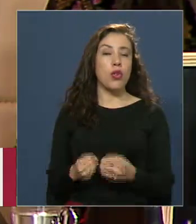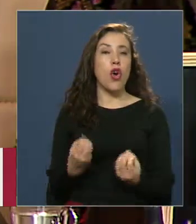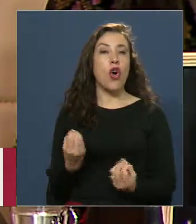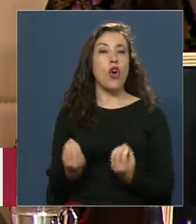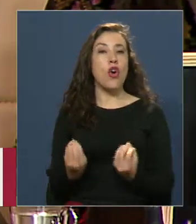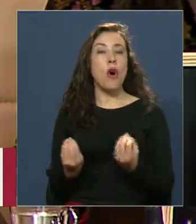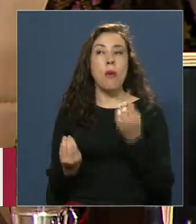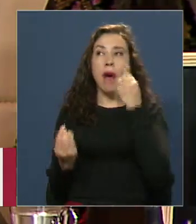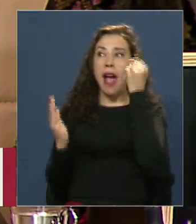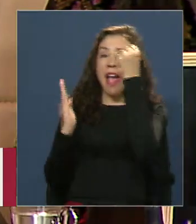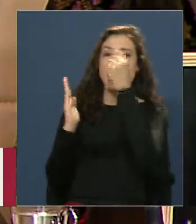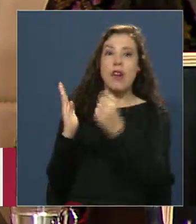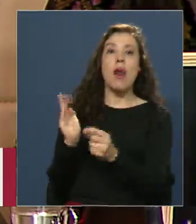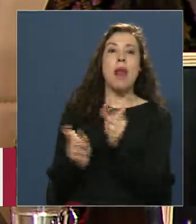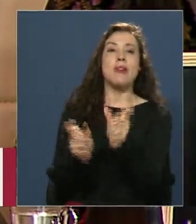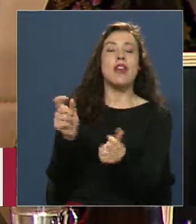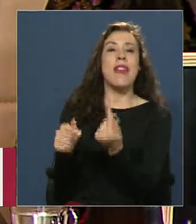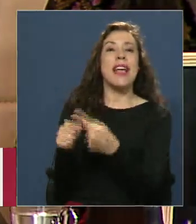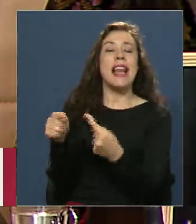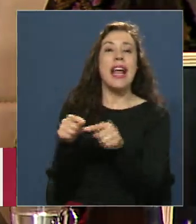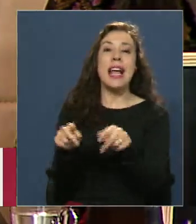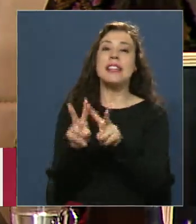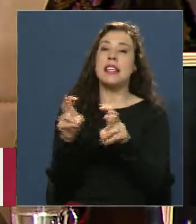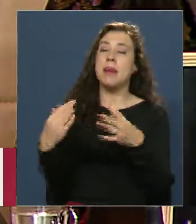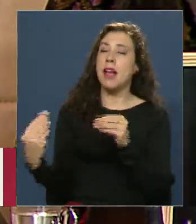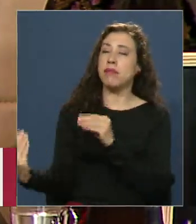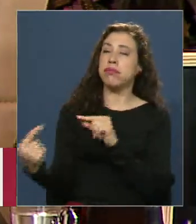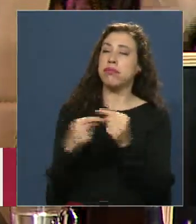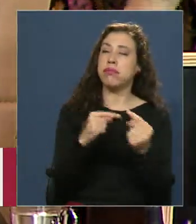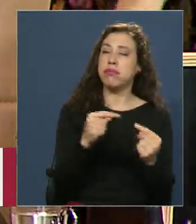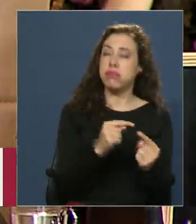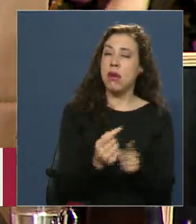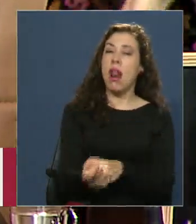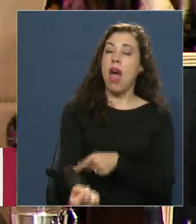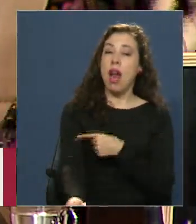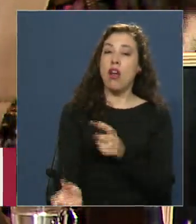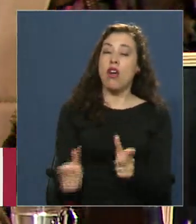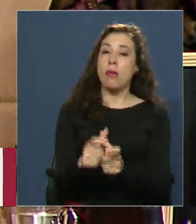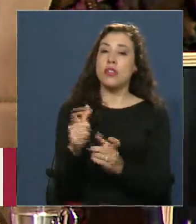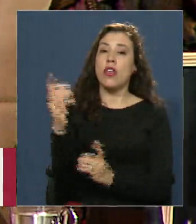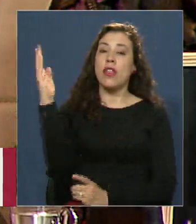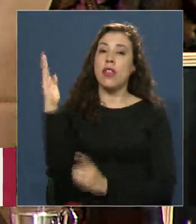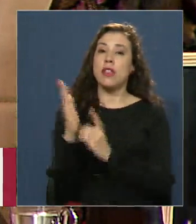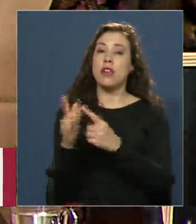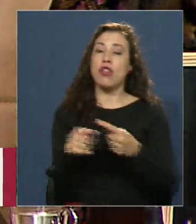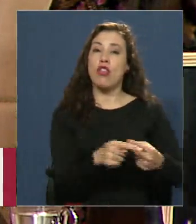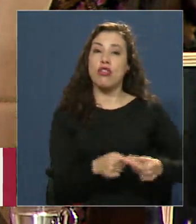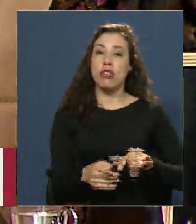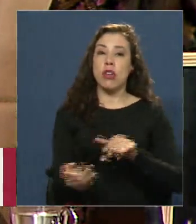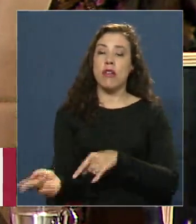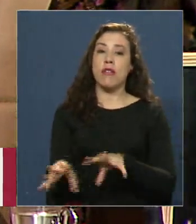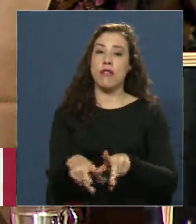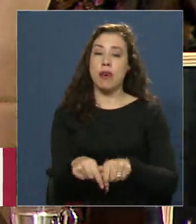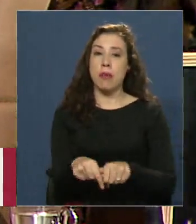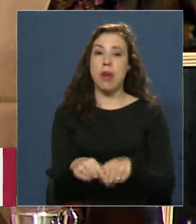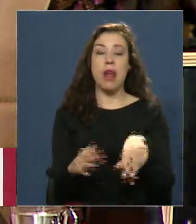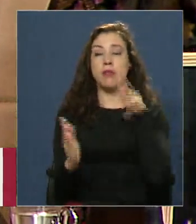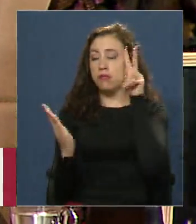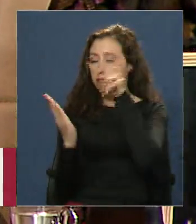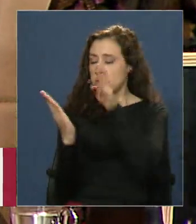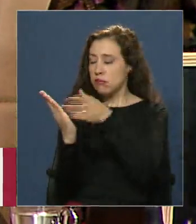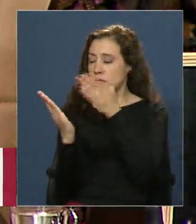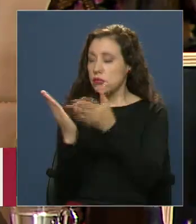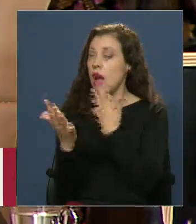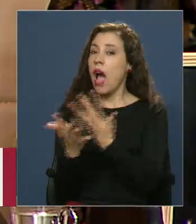medir y caracterizar a la clase media, y este es un punto que se discutió bastante en la Comisión de Desarrollo Social y Familia. En la literatura